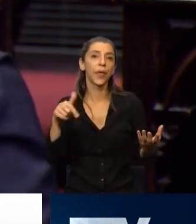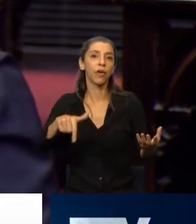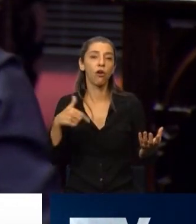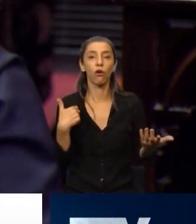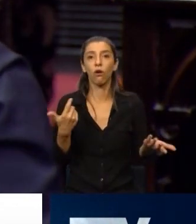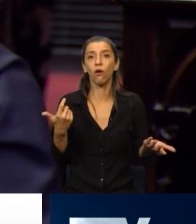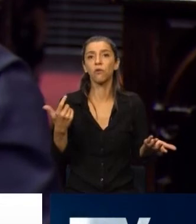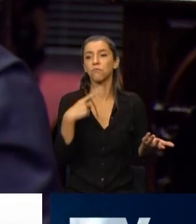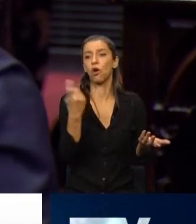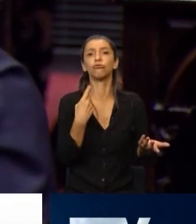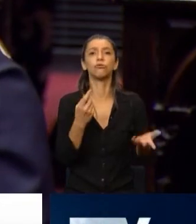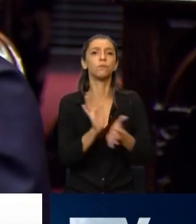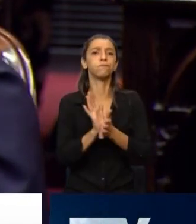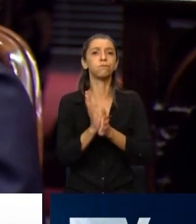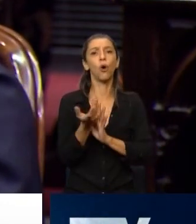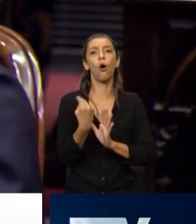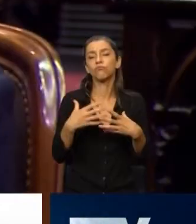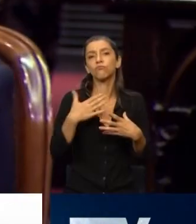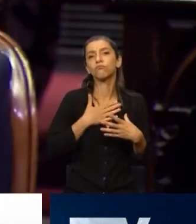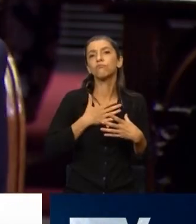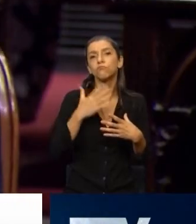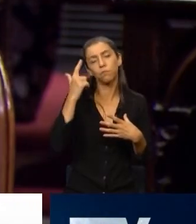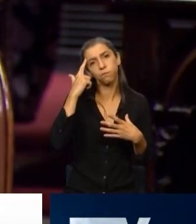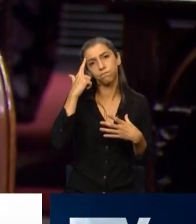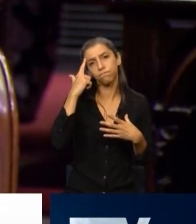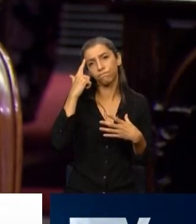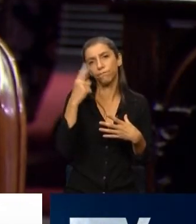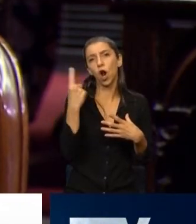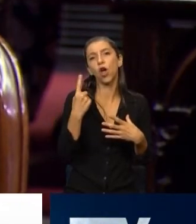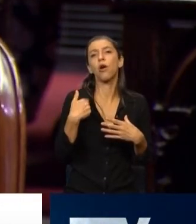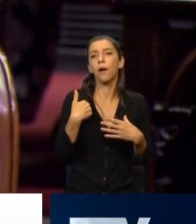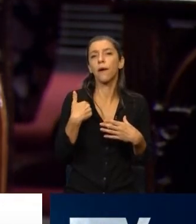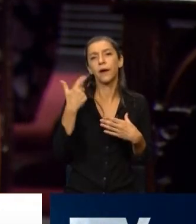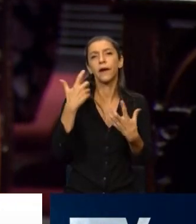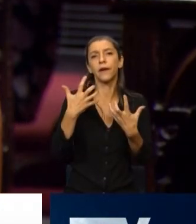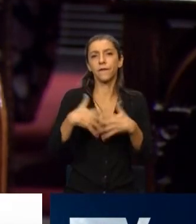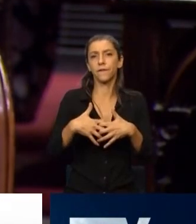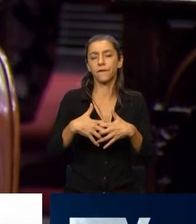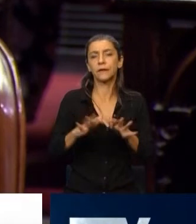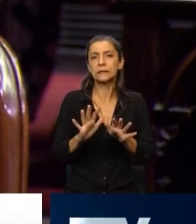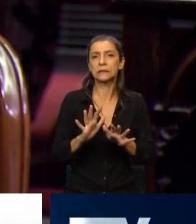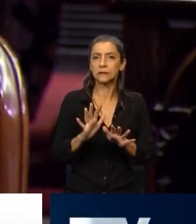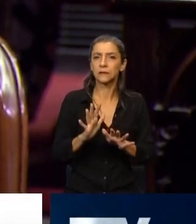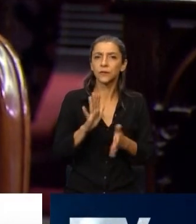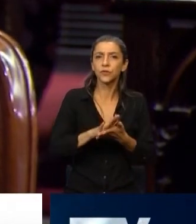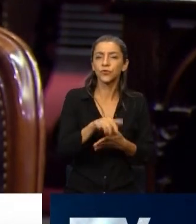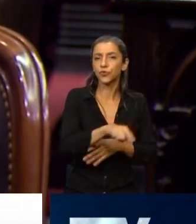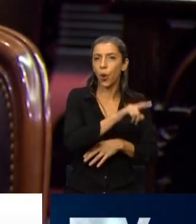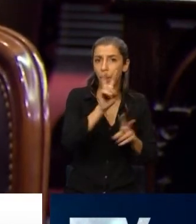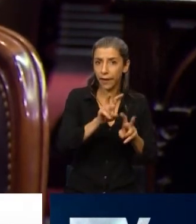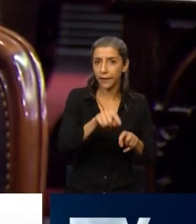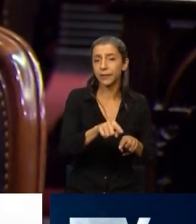este debate pidiendo permiso para abstenerse. Creo que todavía hay que reflexionar sobre algunas cosas que están confusas en este